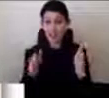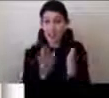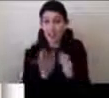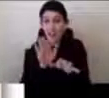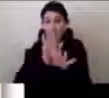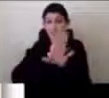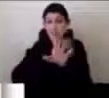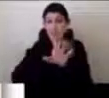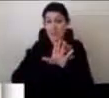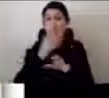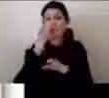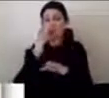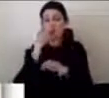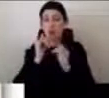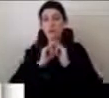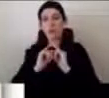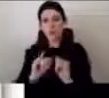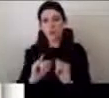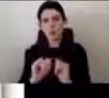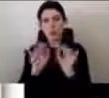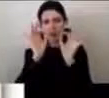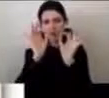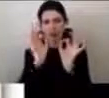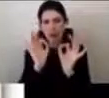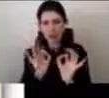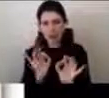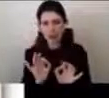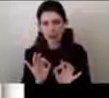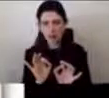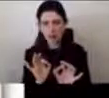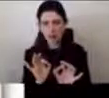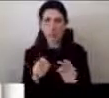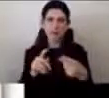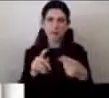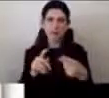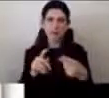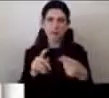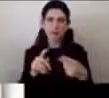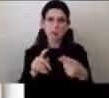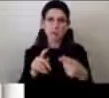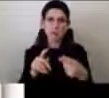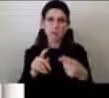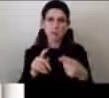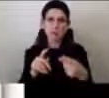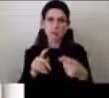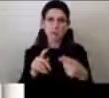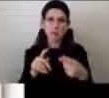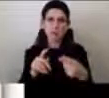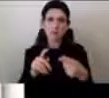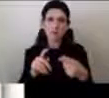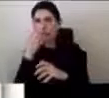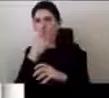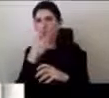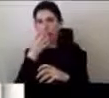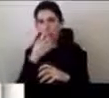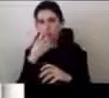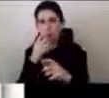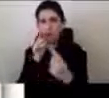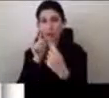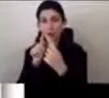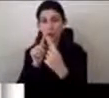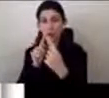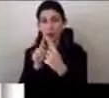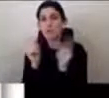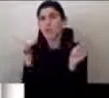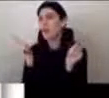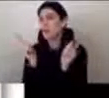información adicional, un poco más detallada de los componentes, la temática, el idioma, contacto y un resumen de qué se trata